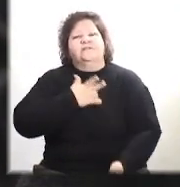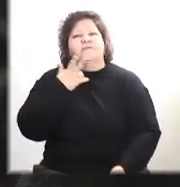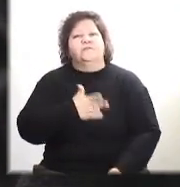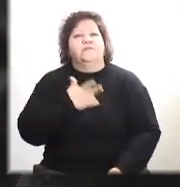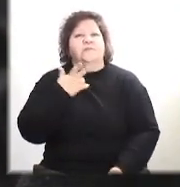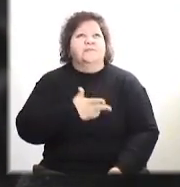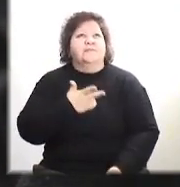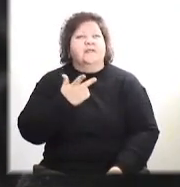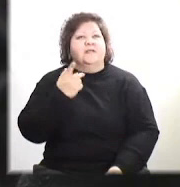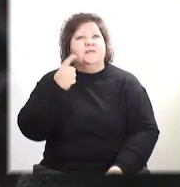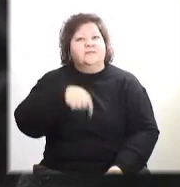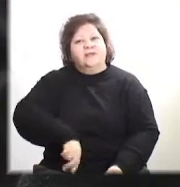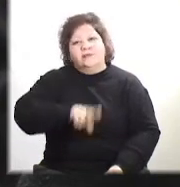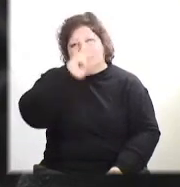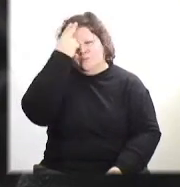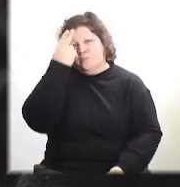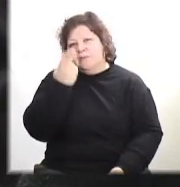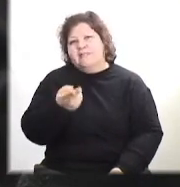supondrá para el Uruguay